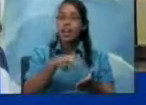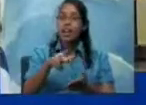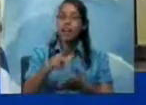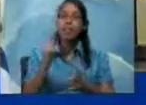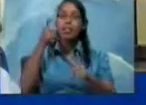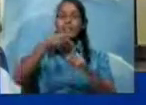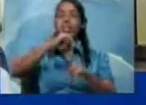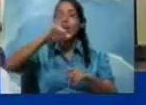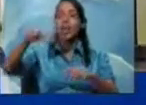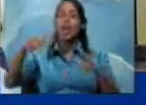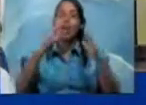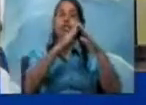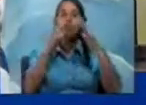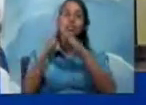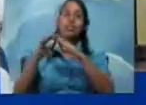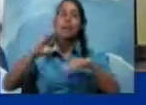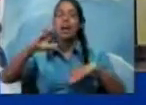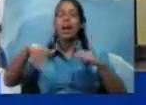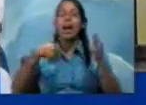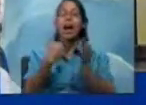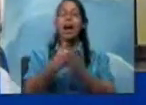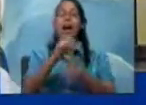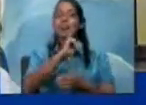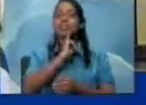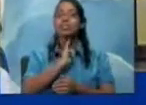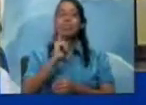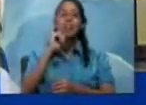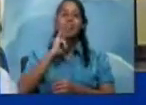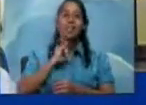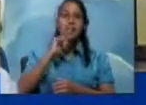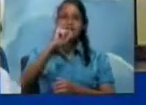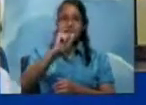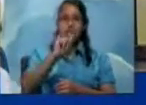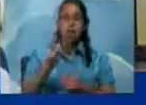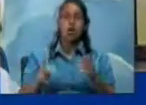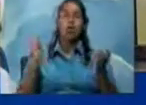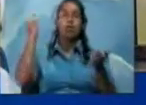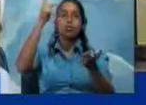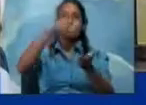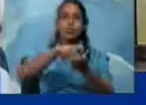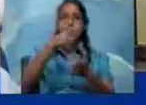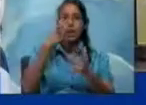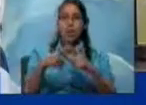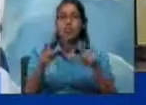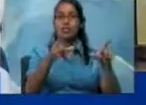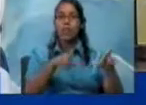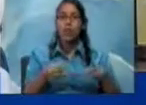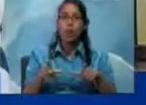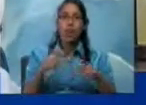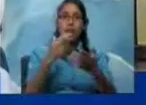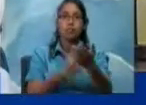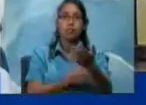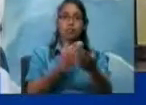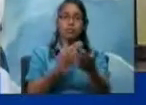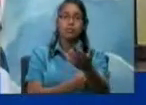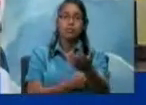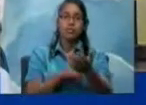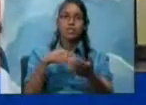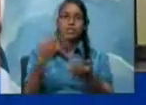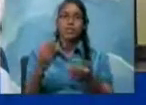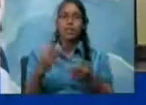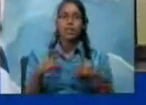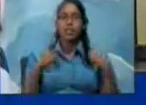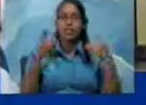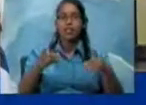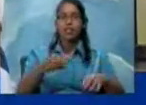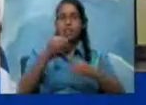Jerusalén hasta Galilea y cuando llegaron a Galilea hermano Qué debían